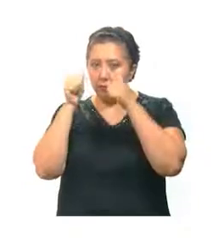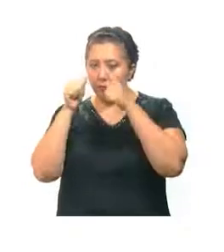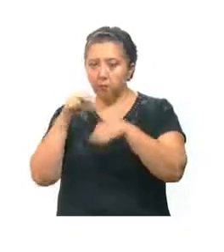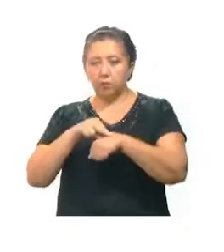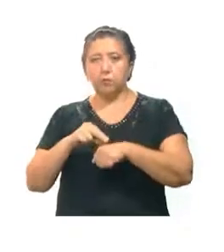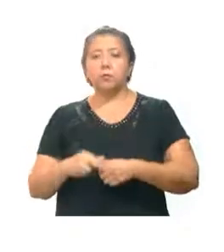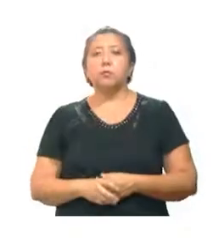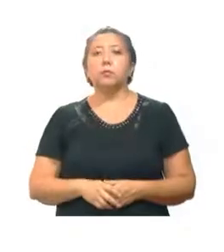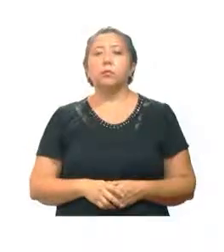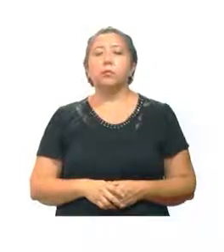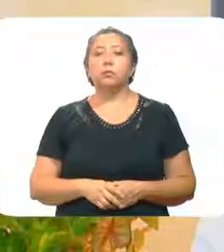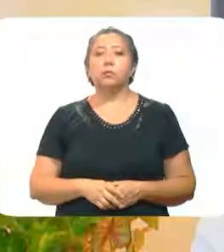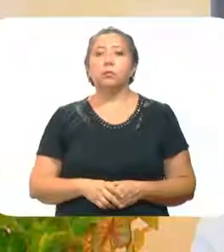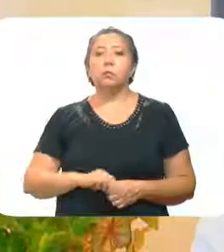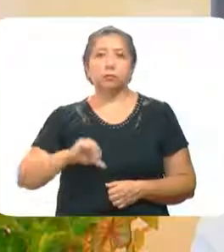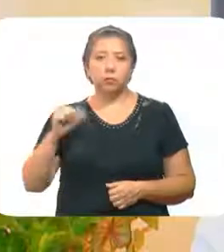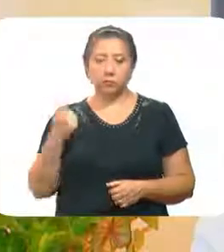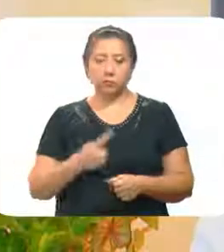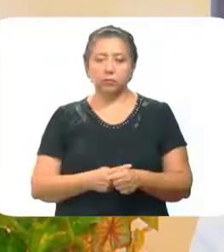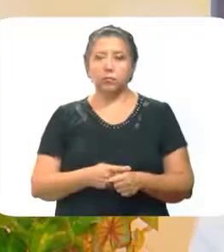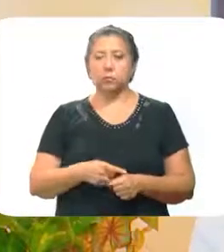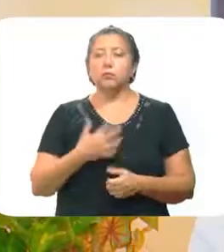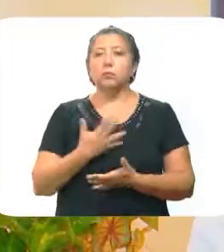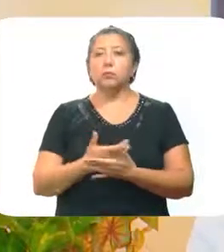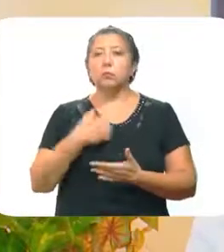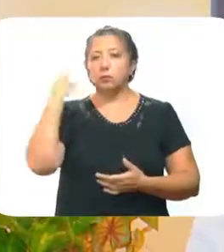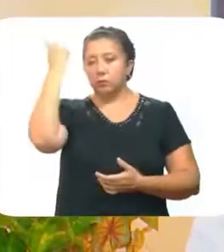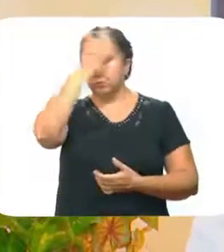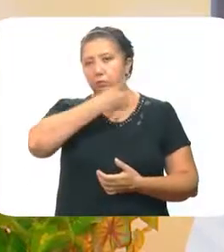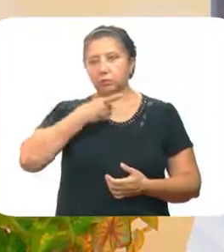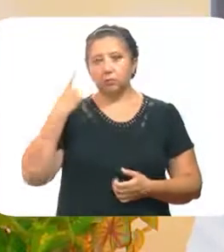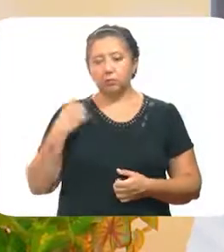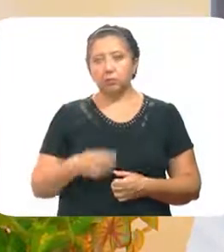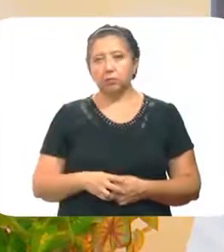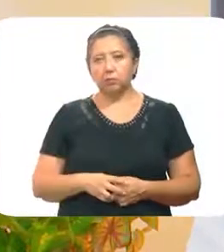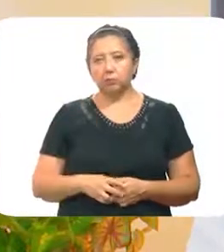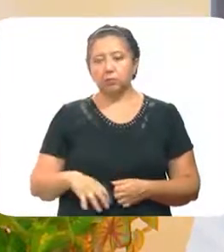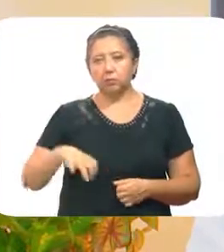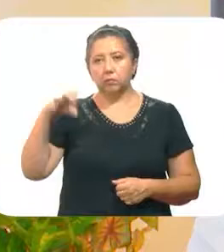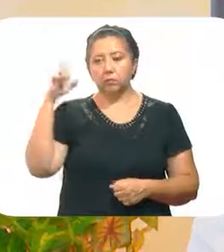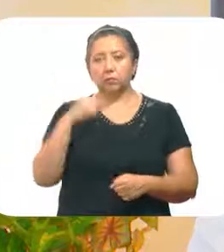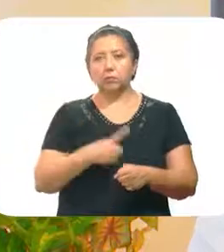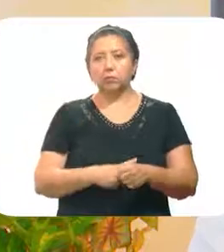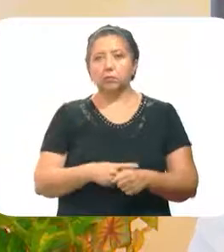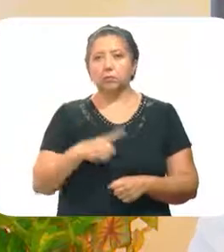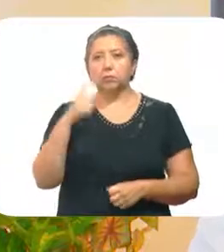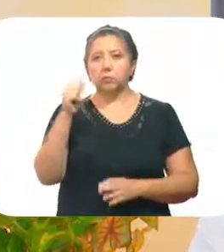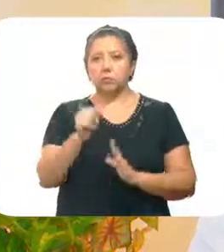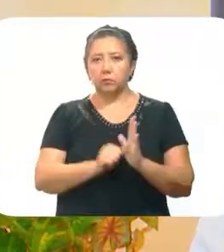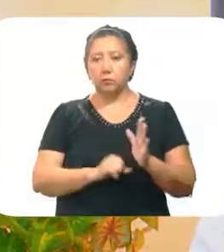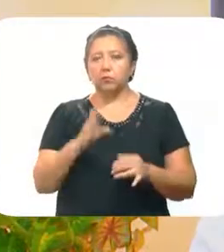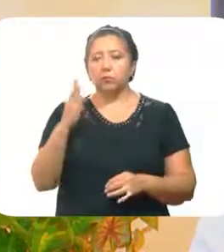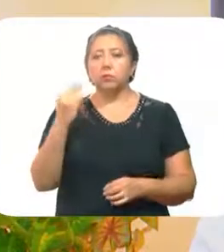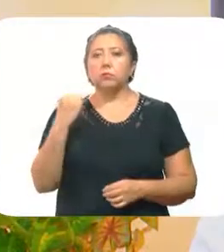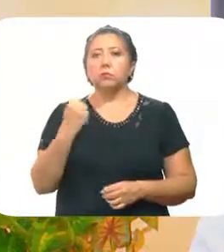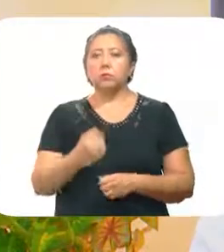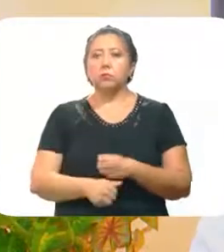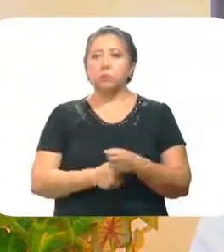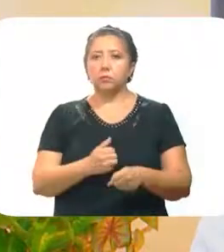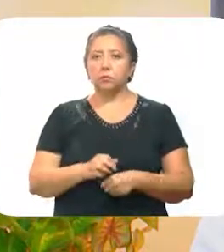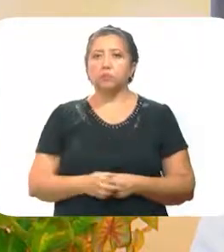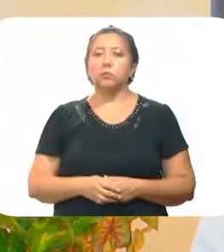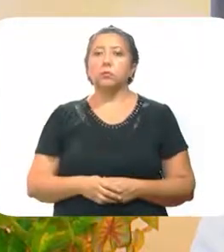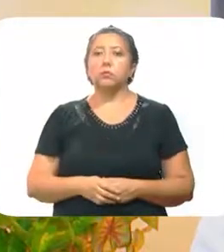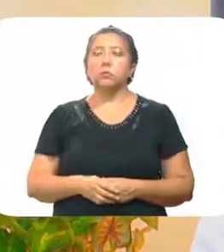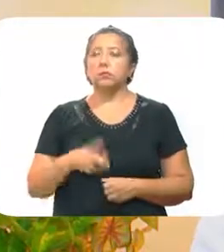públicos y en aislamiento total. Hay otros pacientes a la espera de diagnóstico. El rango de edad de los casos es de 1 mes a